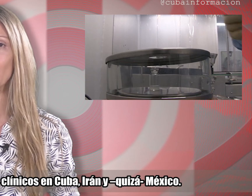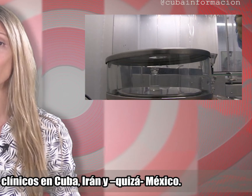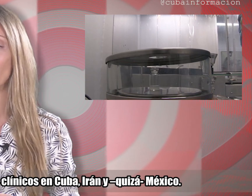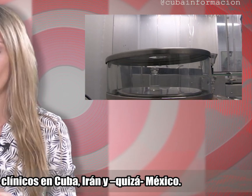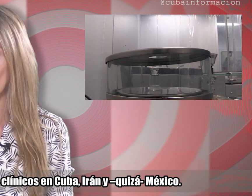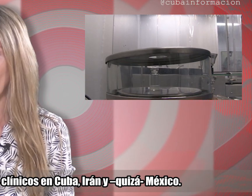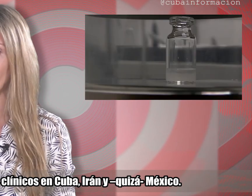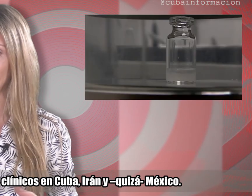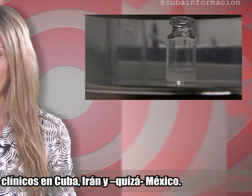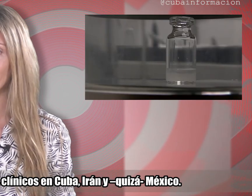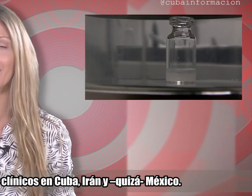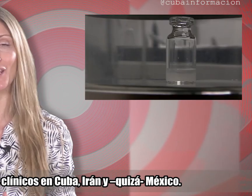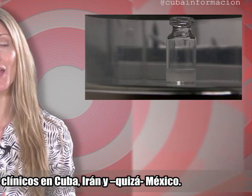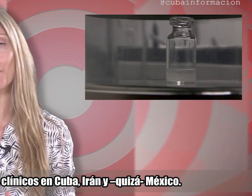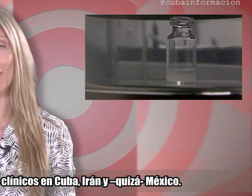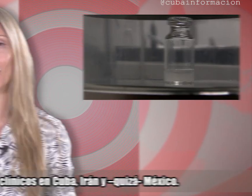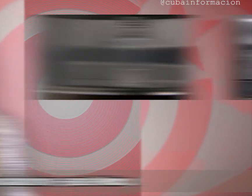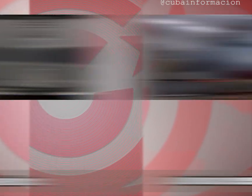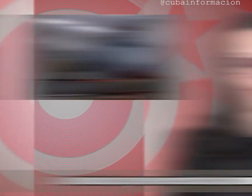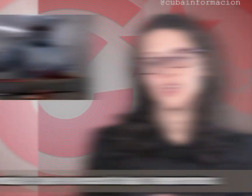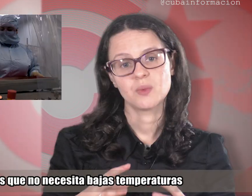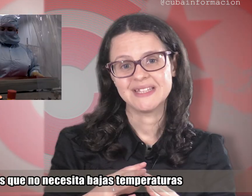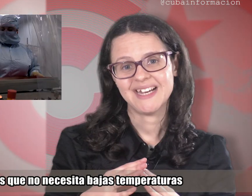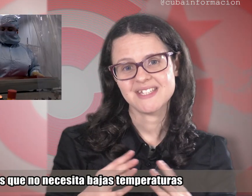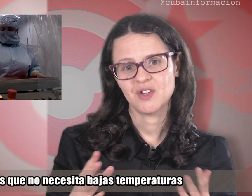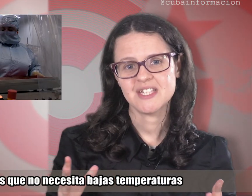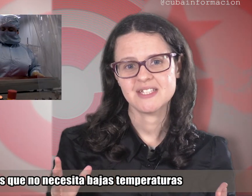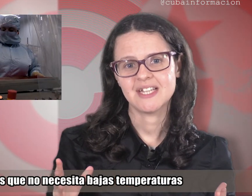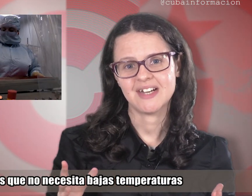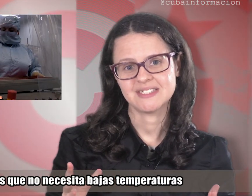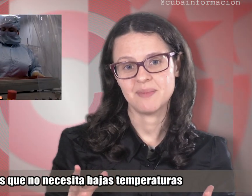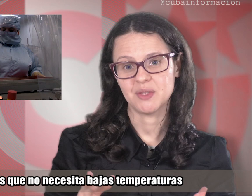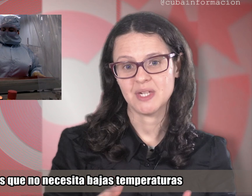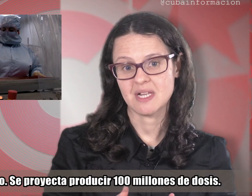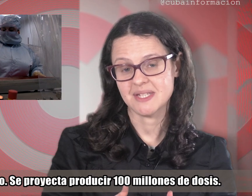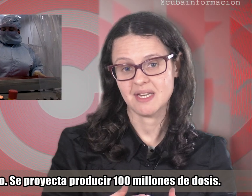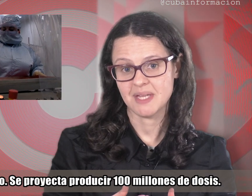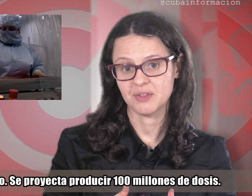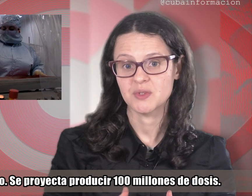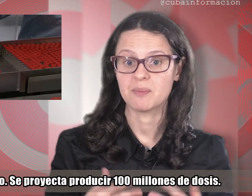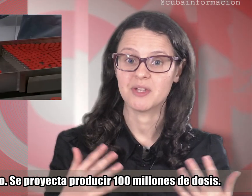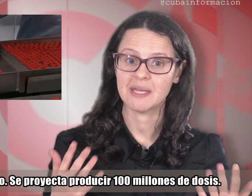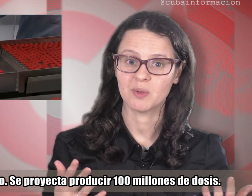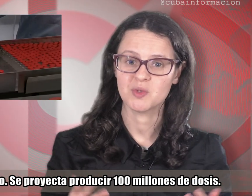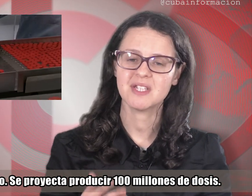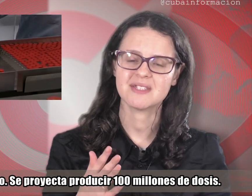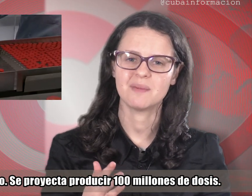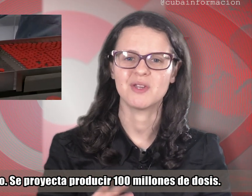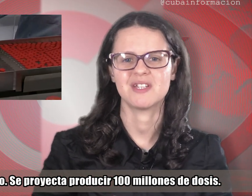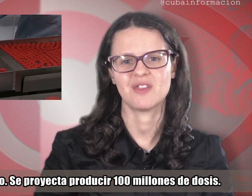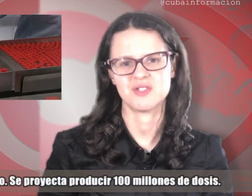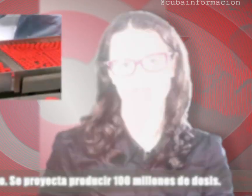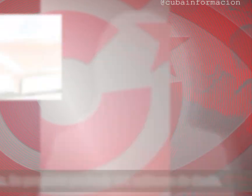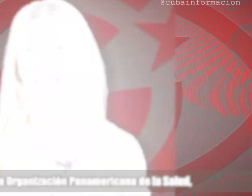ensayos clínicos en Cuba, Irán y quizá México. Su ventaja es que no necesita bajas temperaturas de almacenamiento. Se proyecta producir